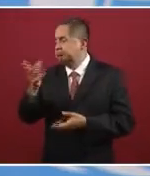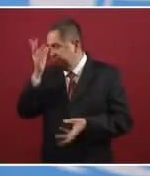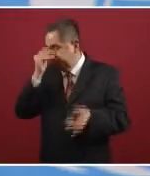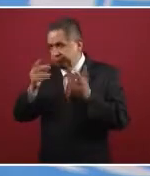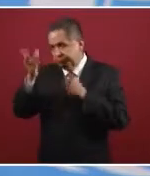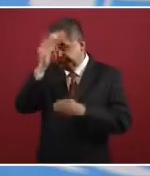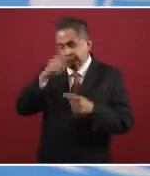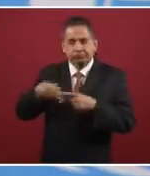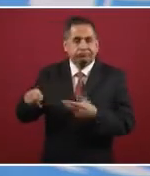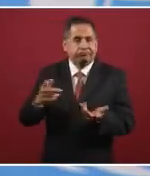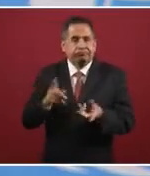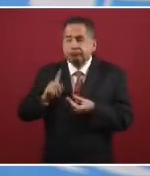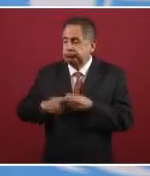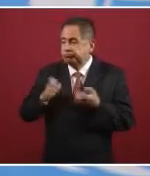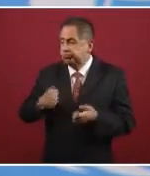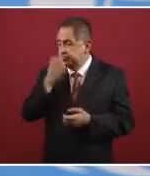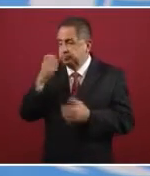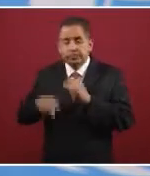Y